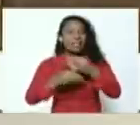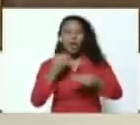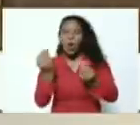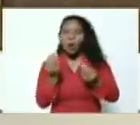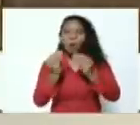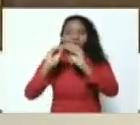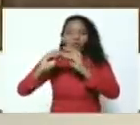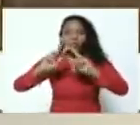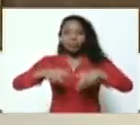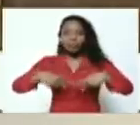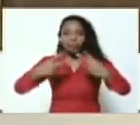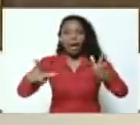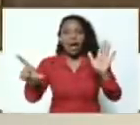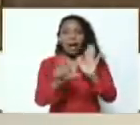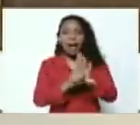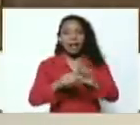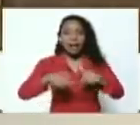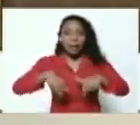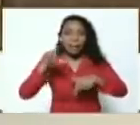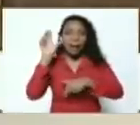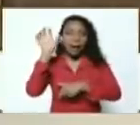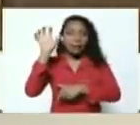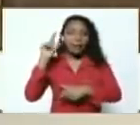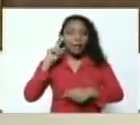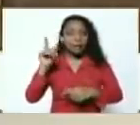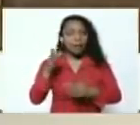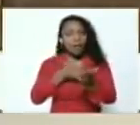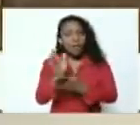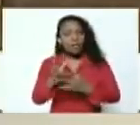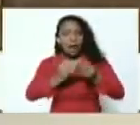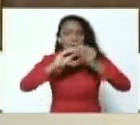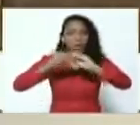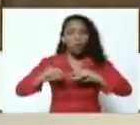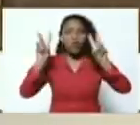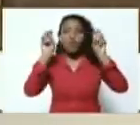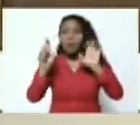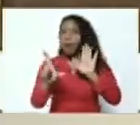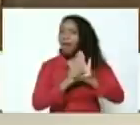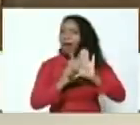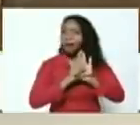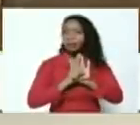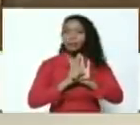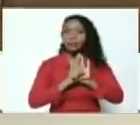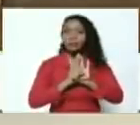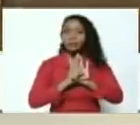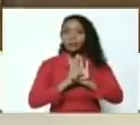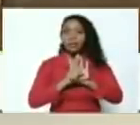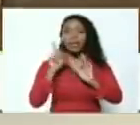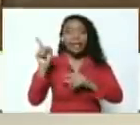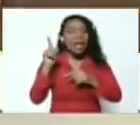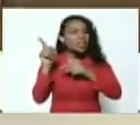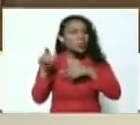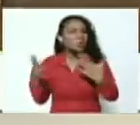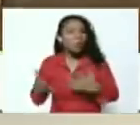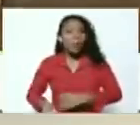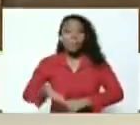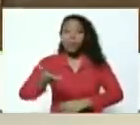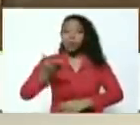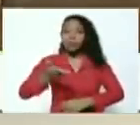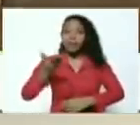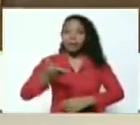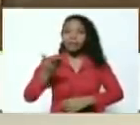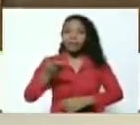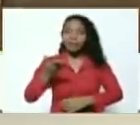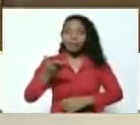reformas de las leyes del país, a través de la creación de nuevas leyes. Y para eso, bueno, es muy importante